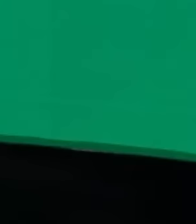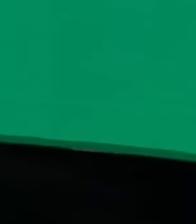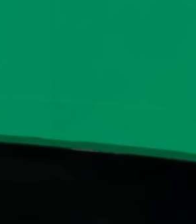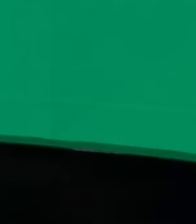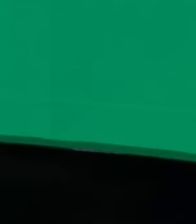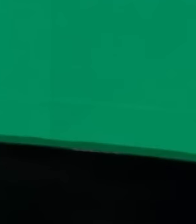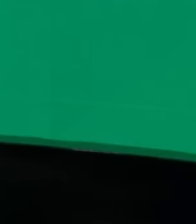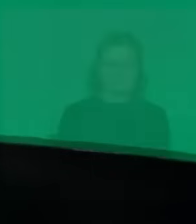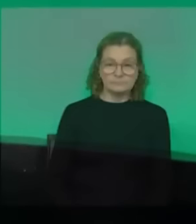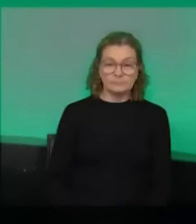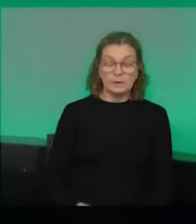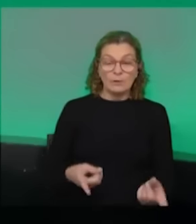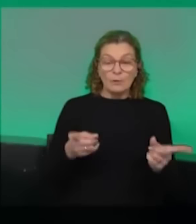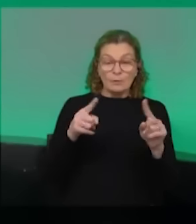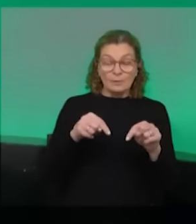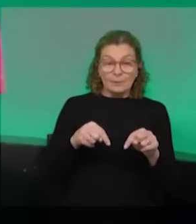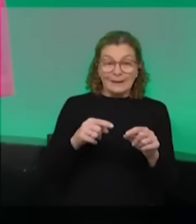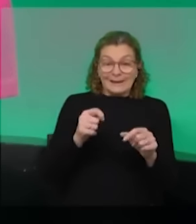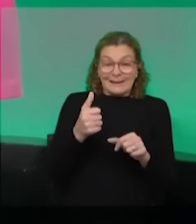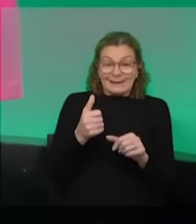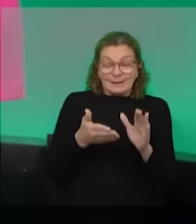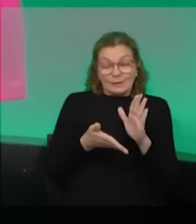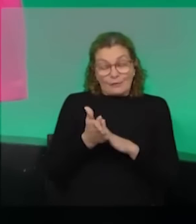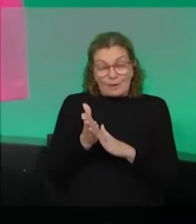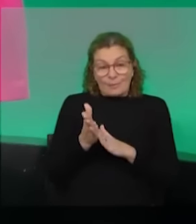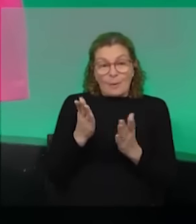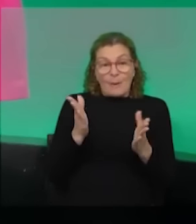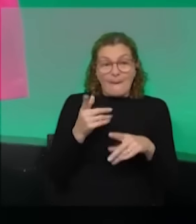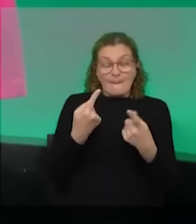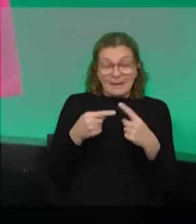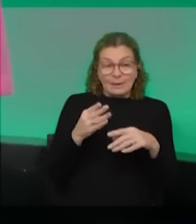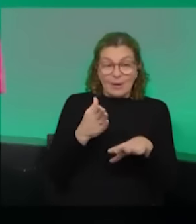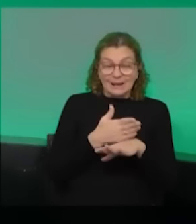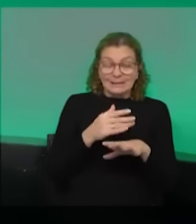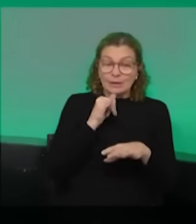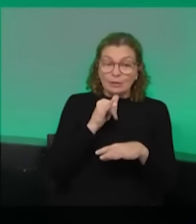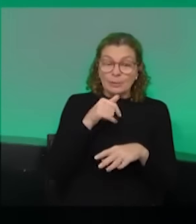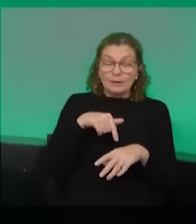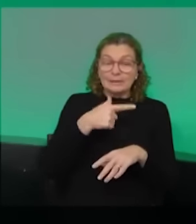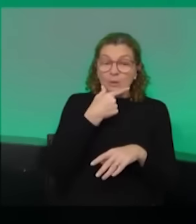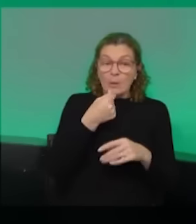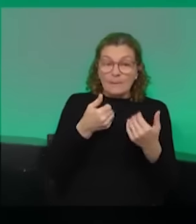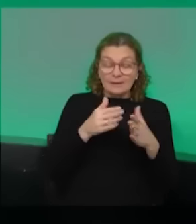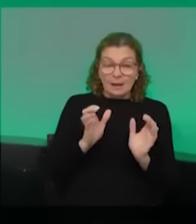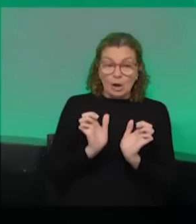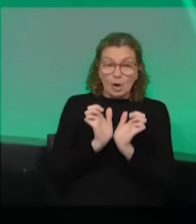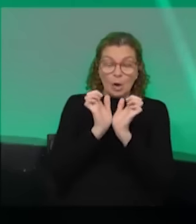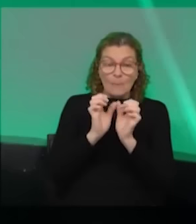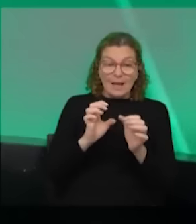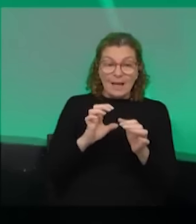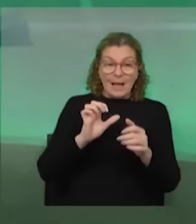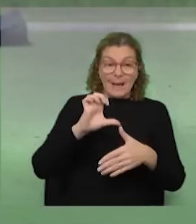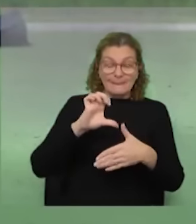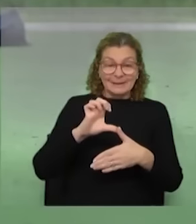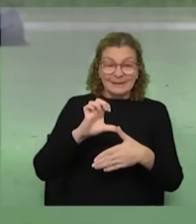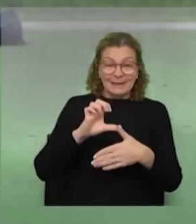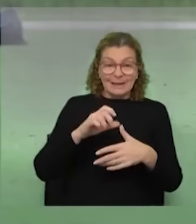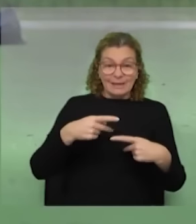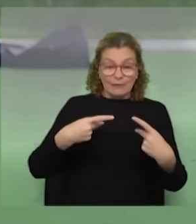más regresamos y estamos casi que para irnos Pero antes les contamos rapidito que este jueves comenzará la Copa América de selecciones de